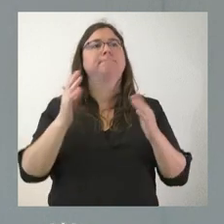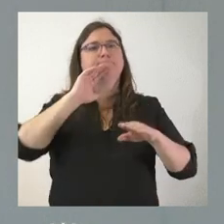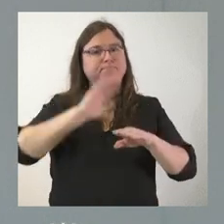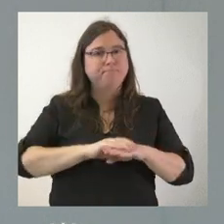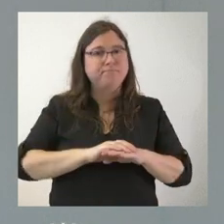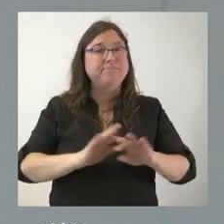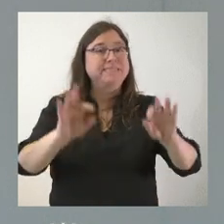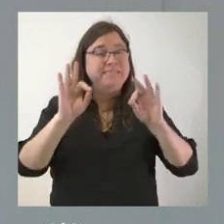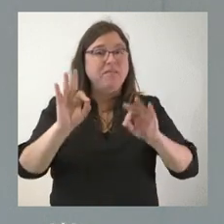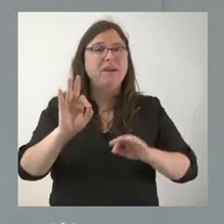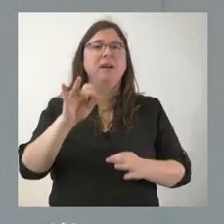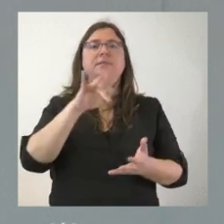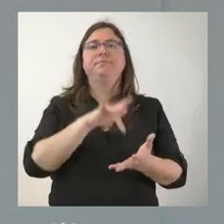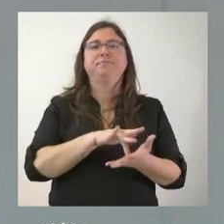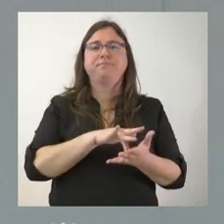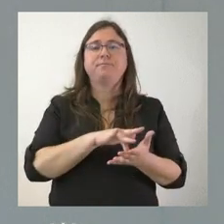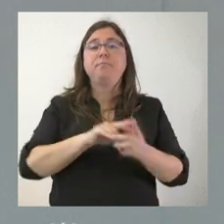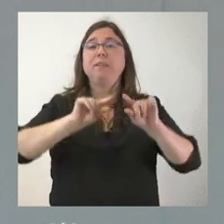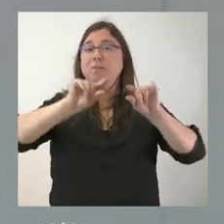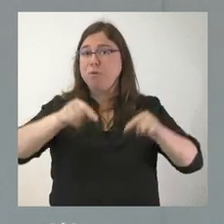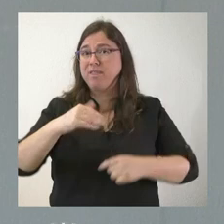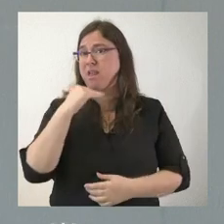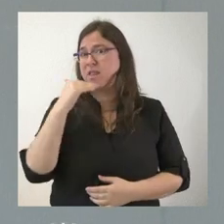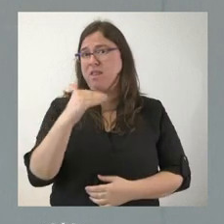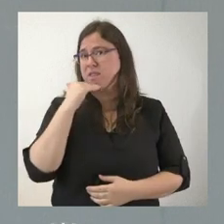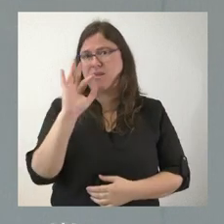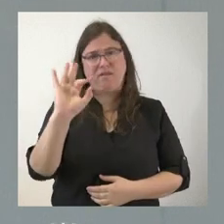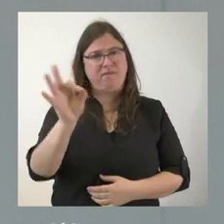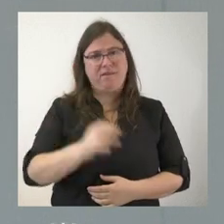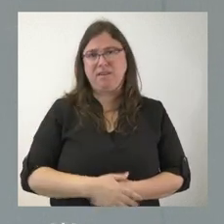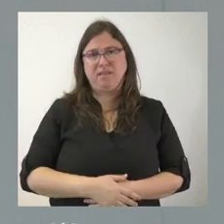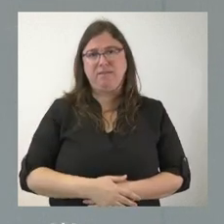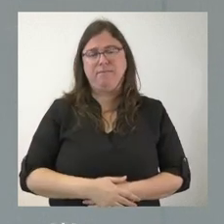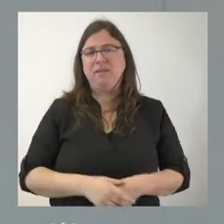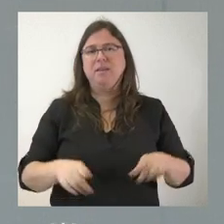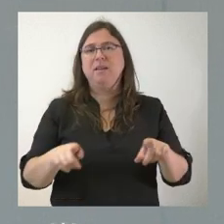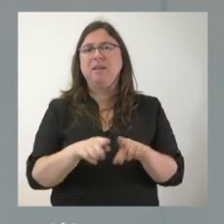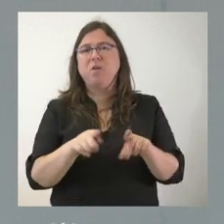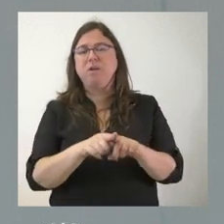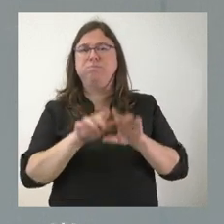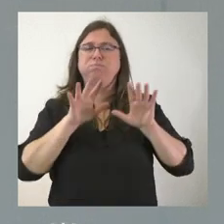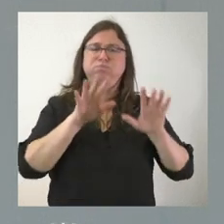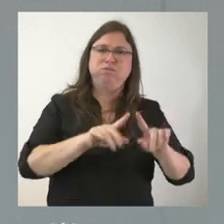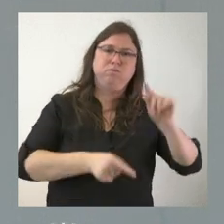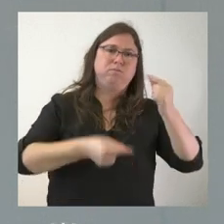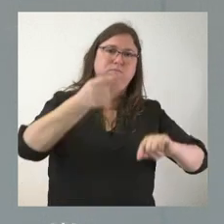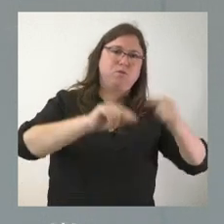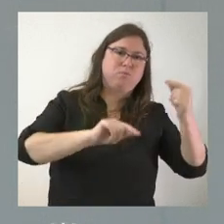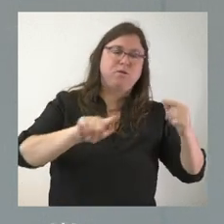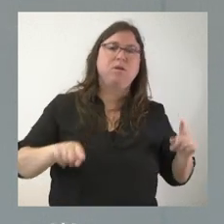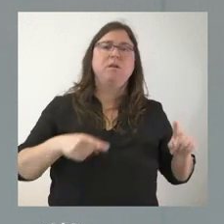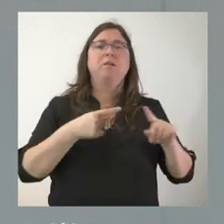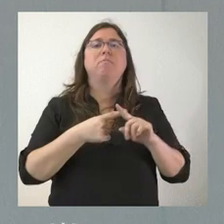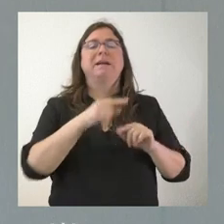particularmente es verdad tiene esta razón que la provincia de Zamora ha sido preferida en los presupuestos del estado y en los planes sobre el